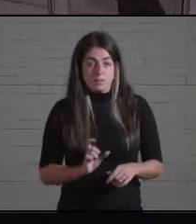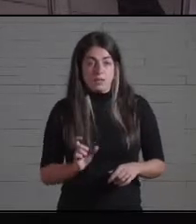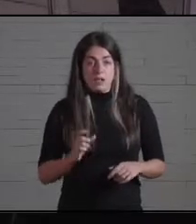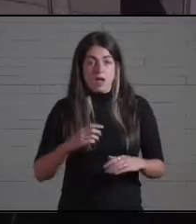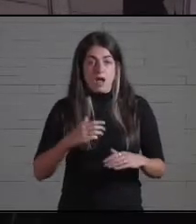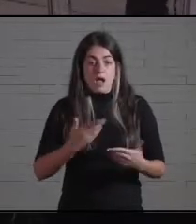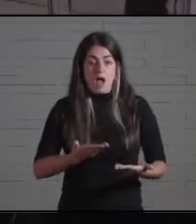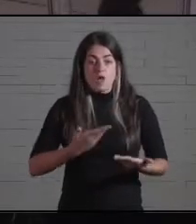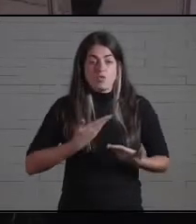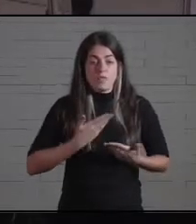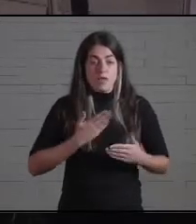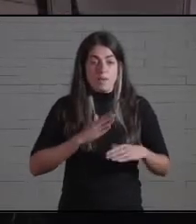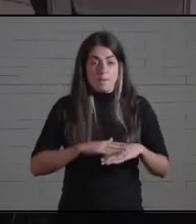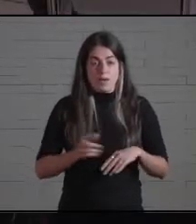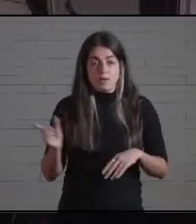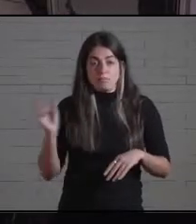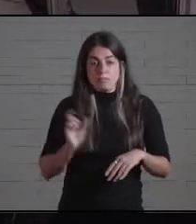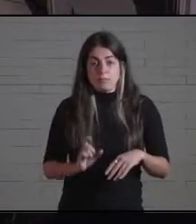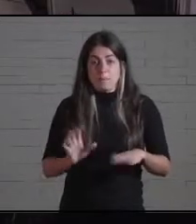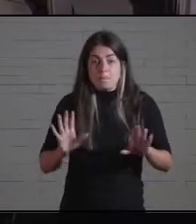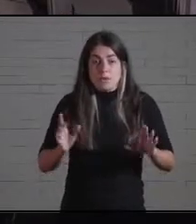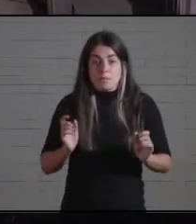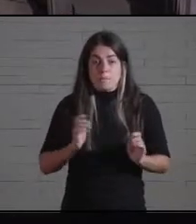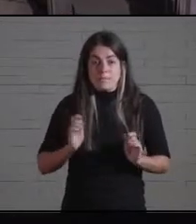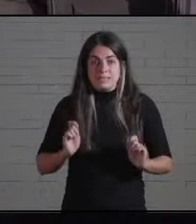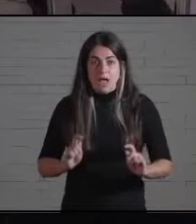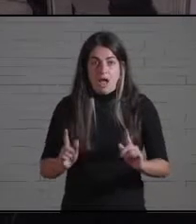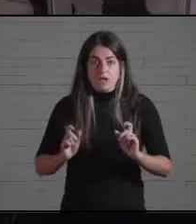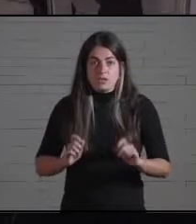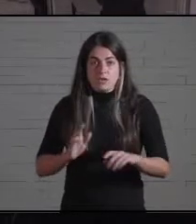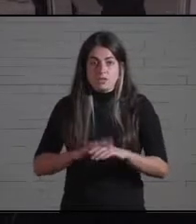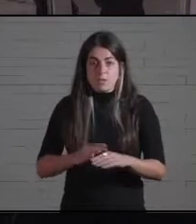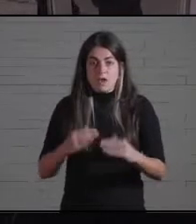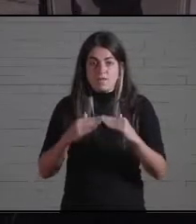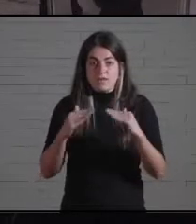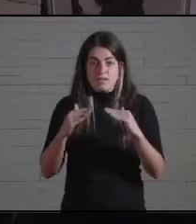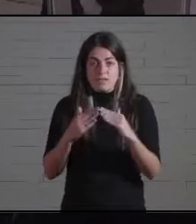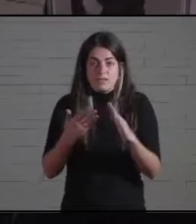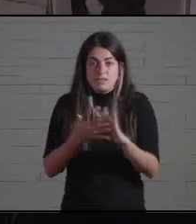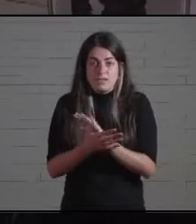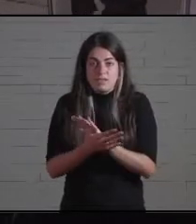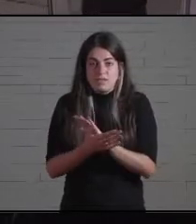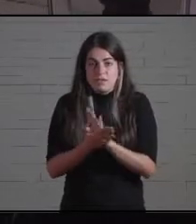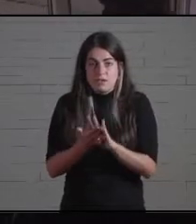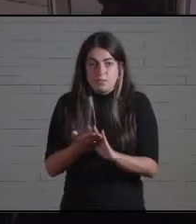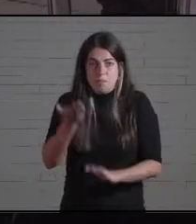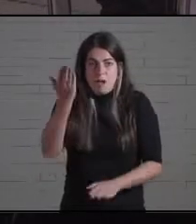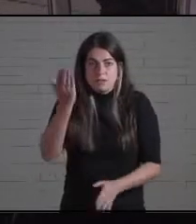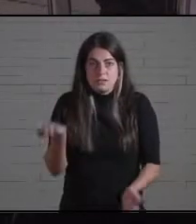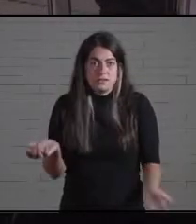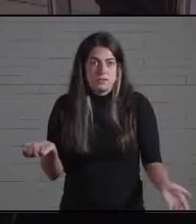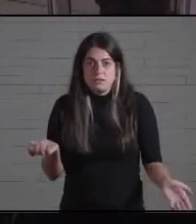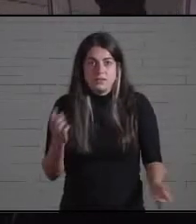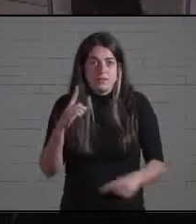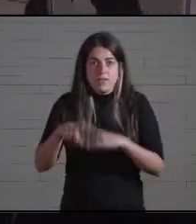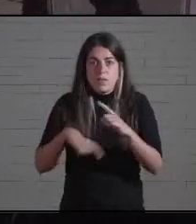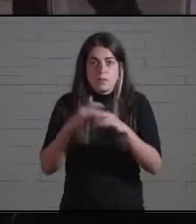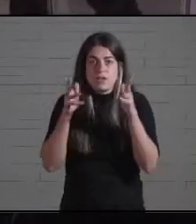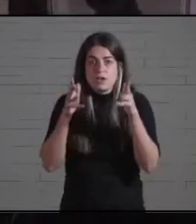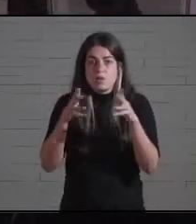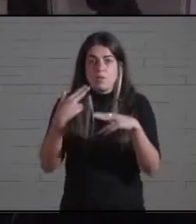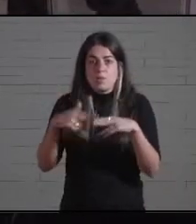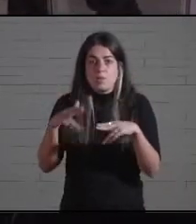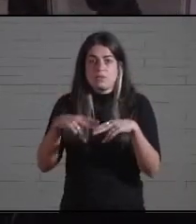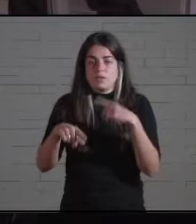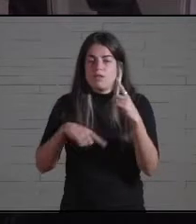para tener mayores ingresos, pero tus gastos de vivienda son enormes, pues este es otro tema que después en las recomendaciones políticas